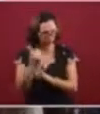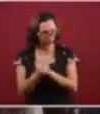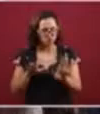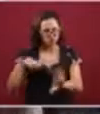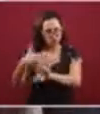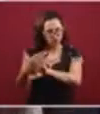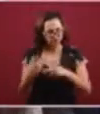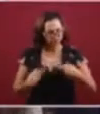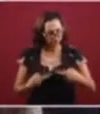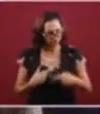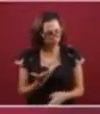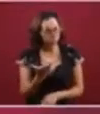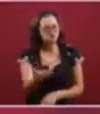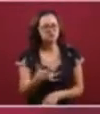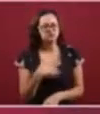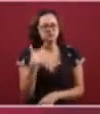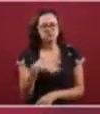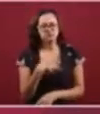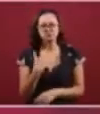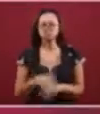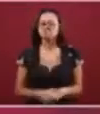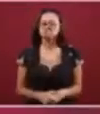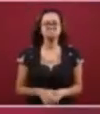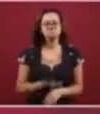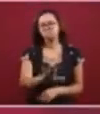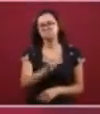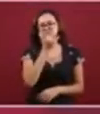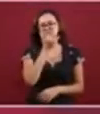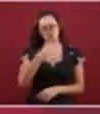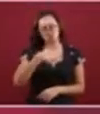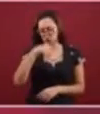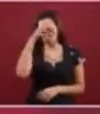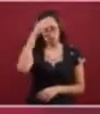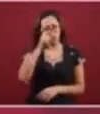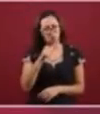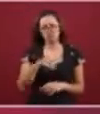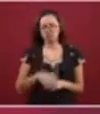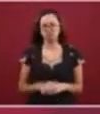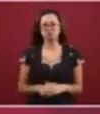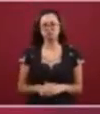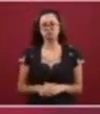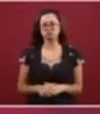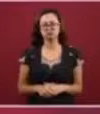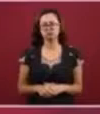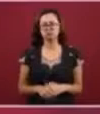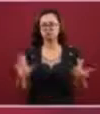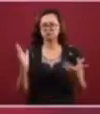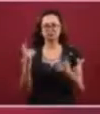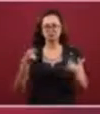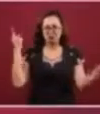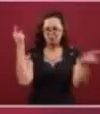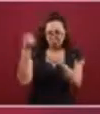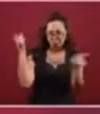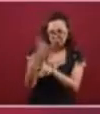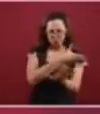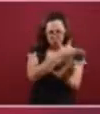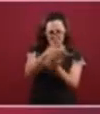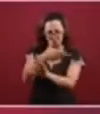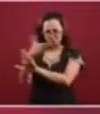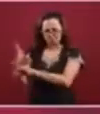mira, realmente no estoy de acuerdo, difiero. No creo que sean agresiones de ningún